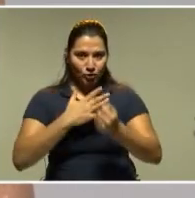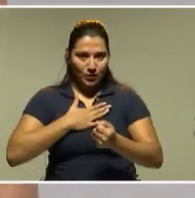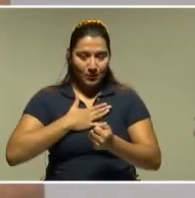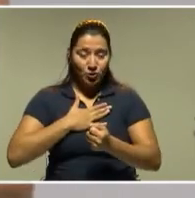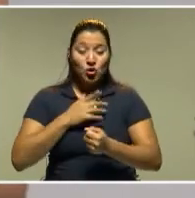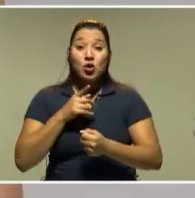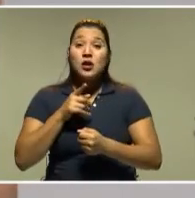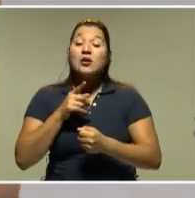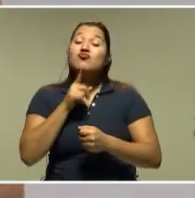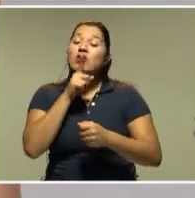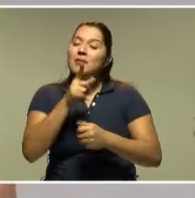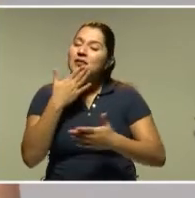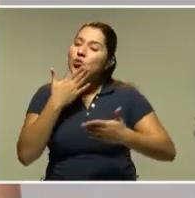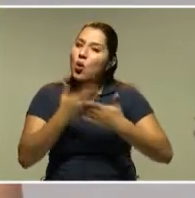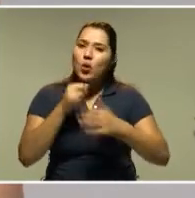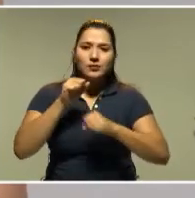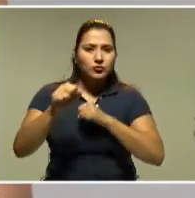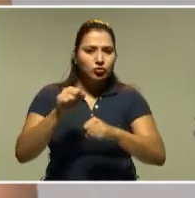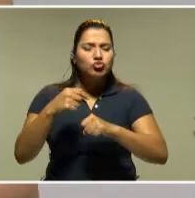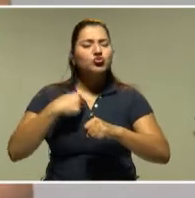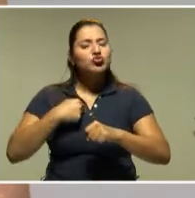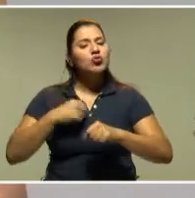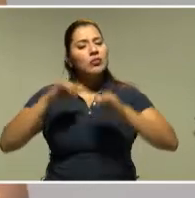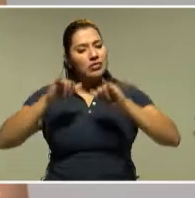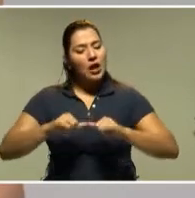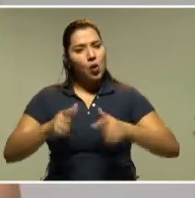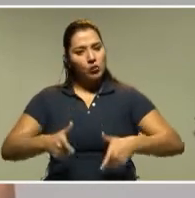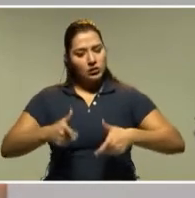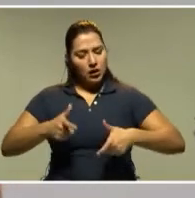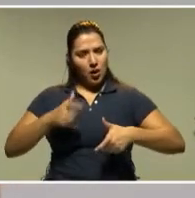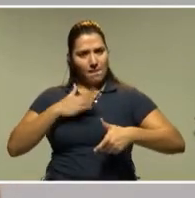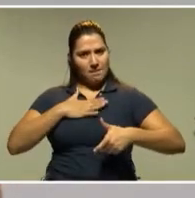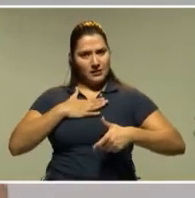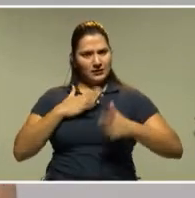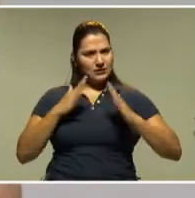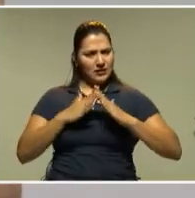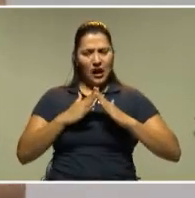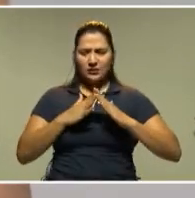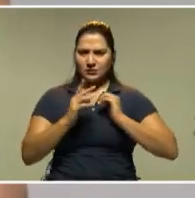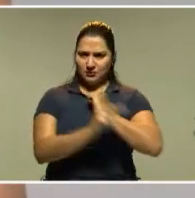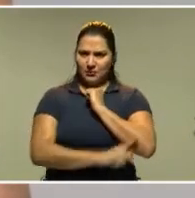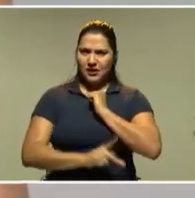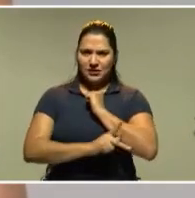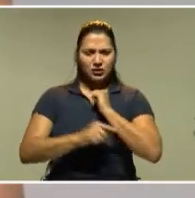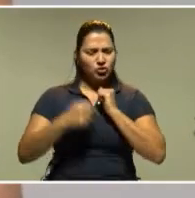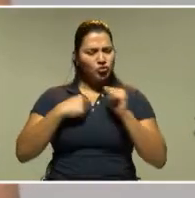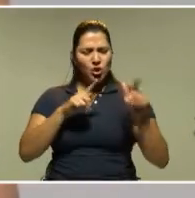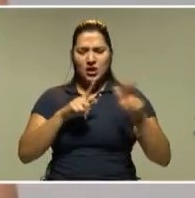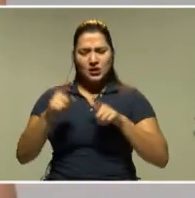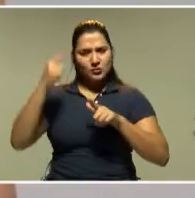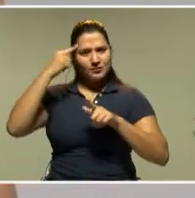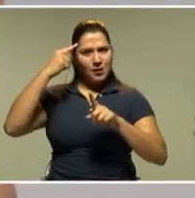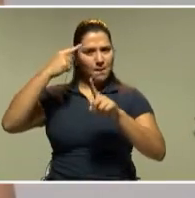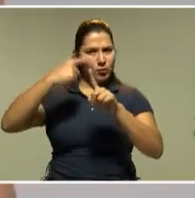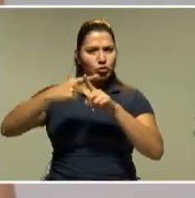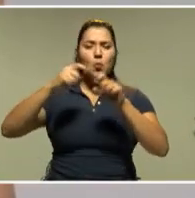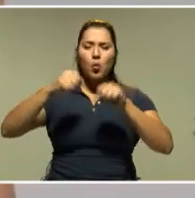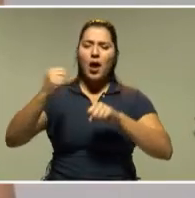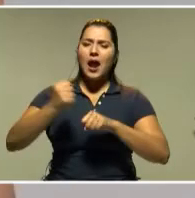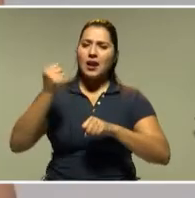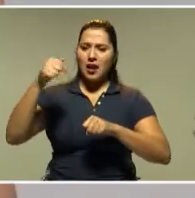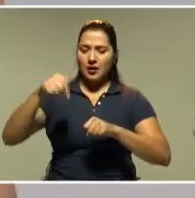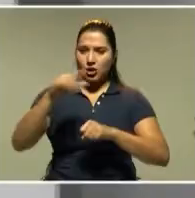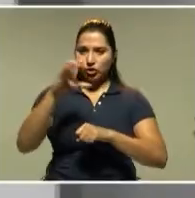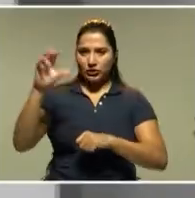hace una gran pelea. Este título se queda en casa. Vamos con todo, estoy preparada y tengo una mentalidad positiva de dejar el título aquí en